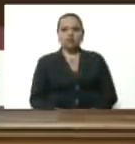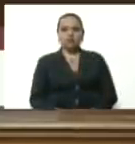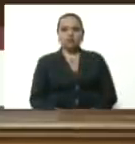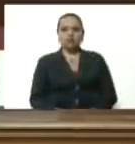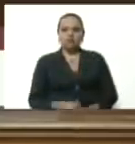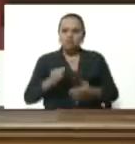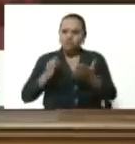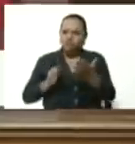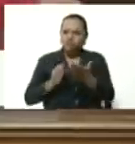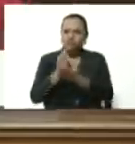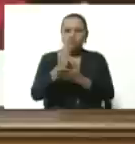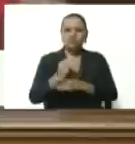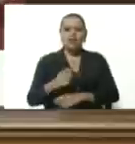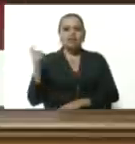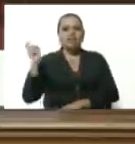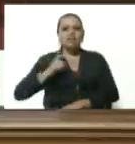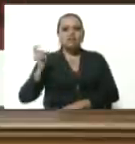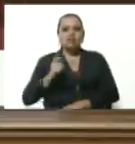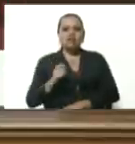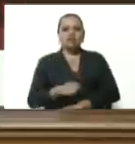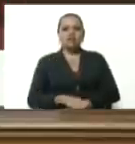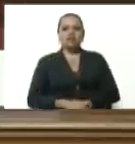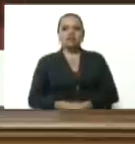Absoluta. Necesaria.